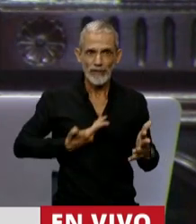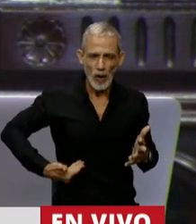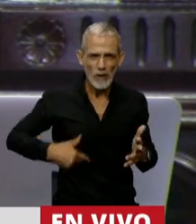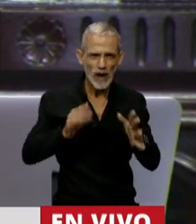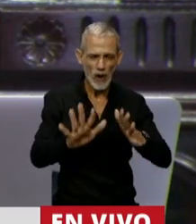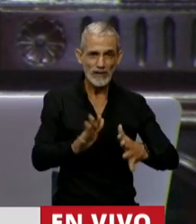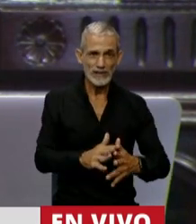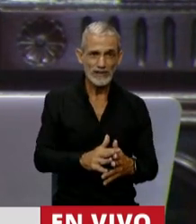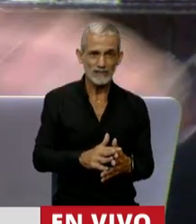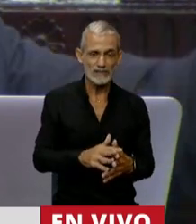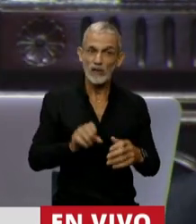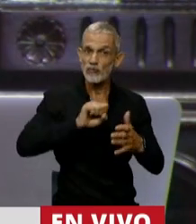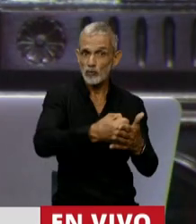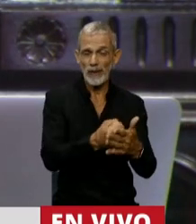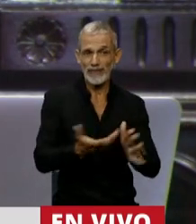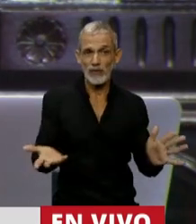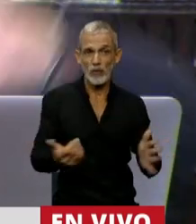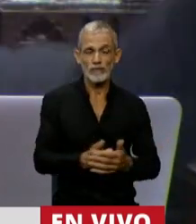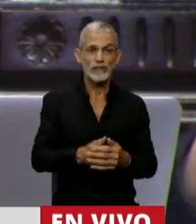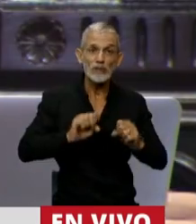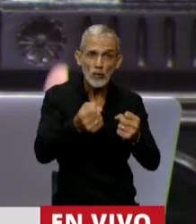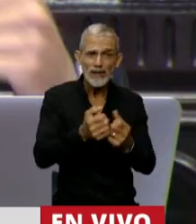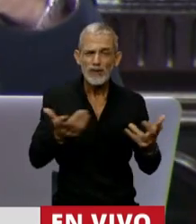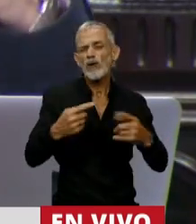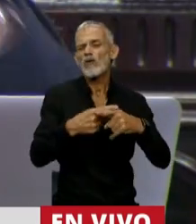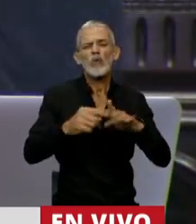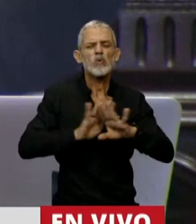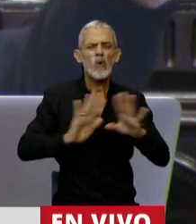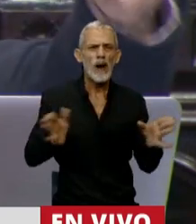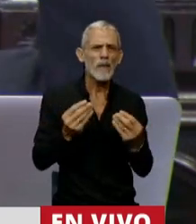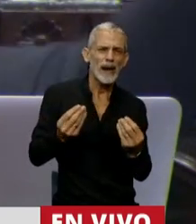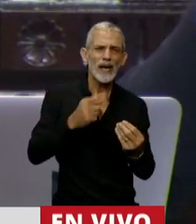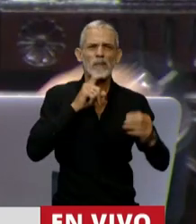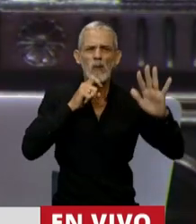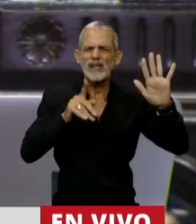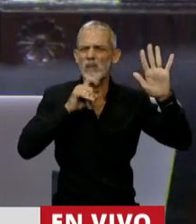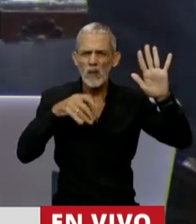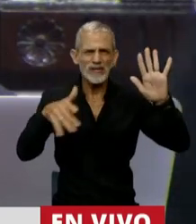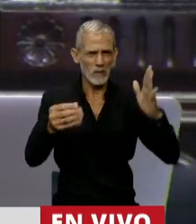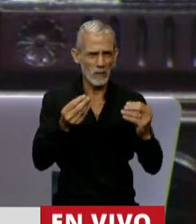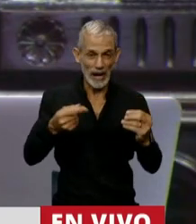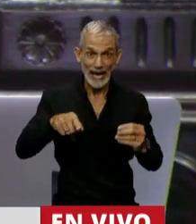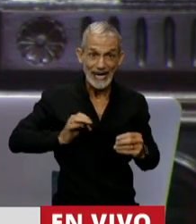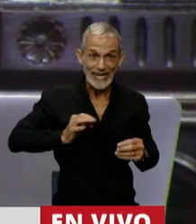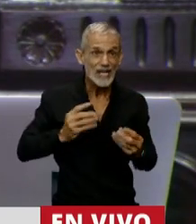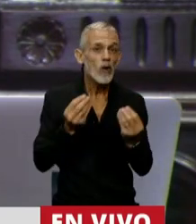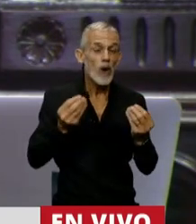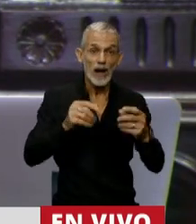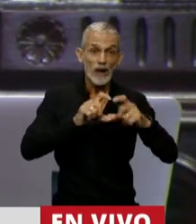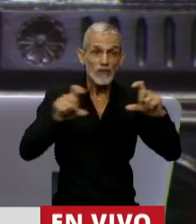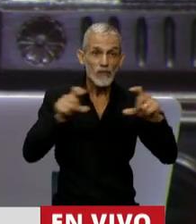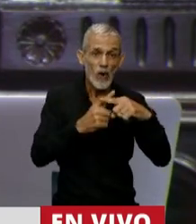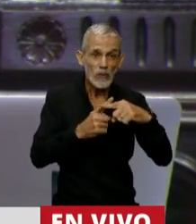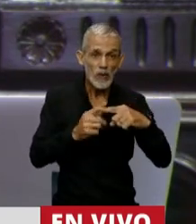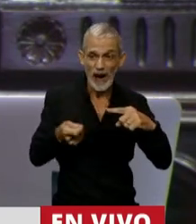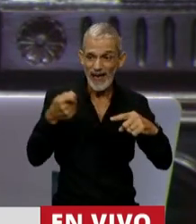partes. Un relevo de pruebas. No discutamos más nada, no hablemos más de promesas. ¿Qué se hizo este año? Se suspendió la fórmula para